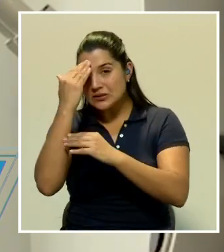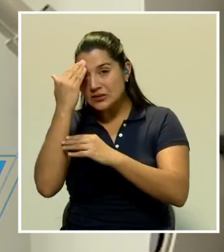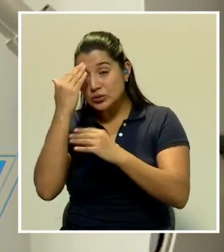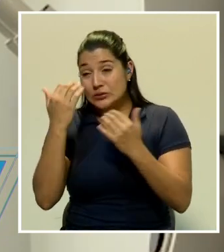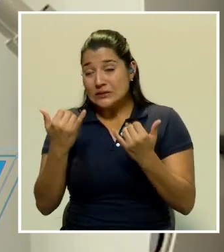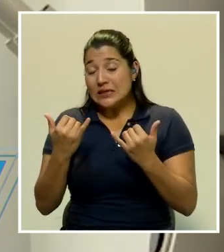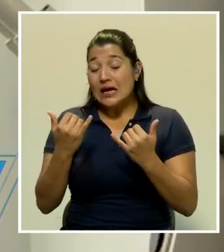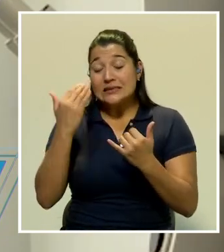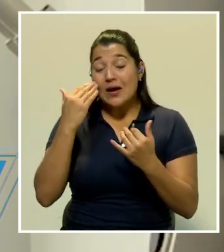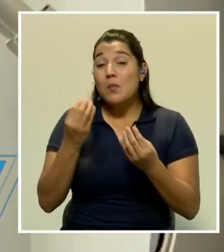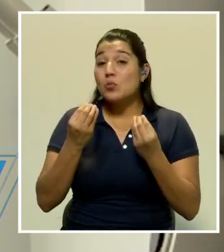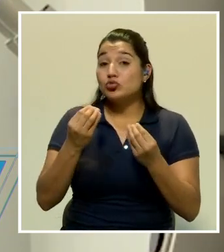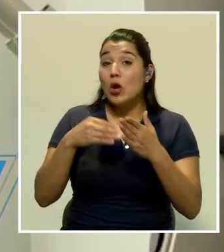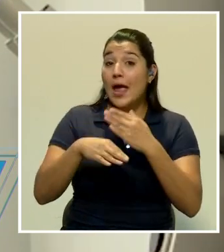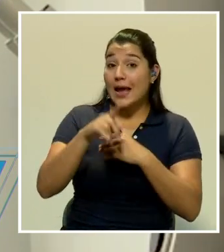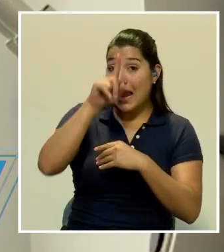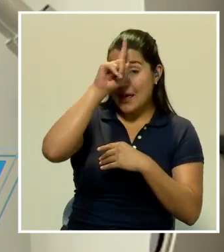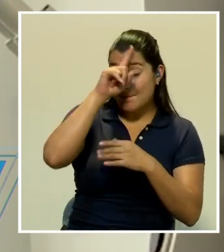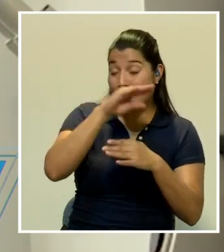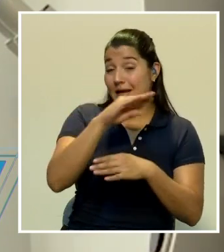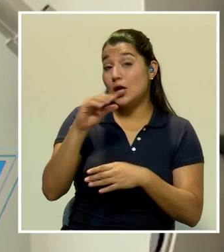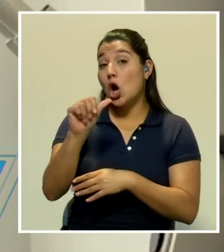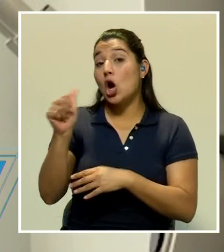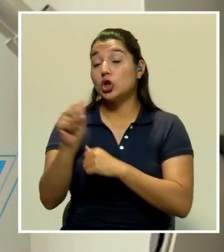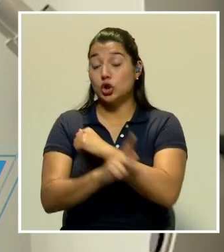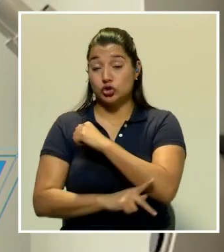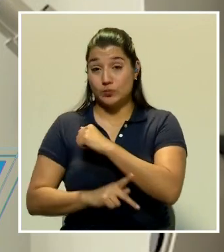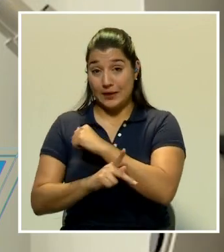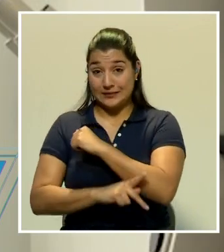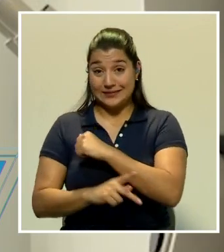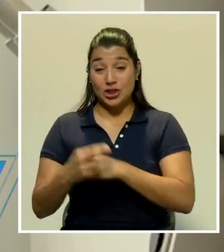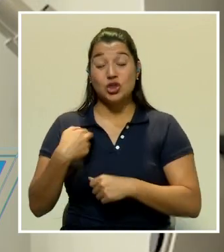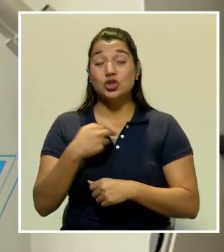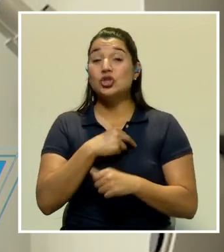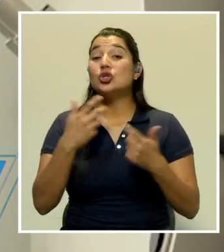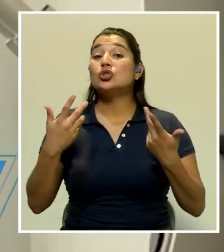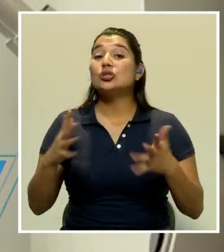muchísimo en Alemania y en otros países. Hemos aprendido que